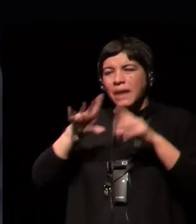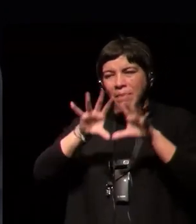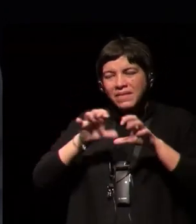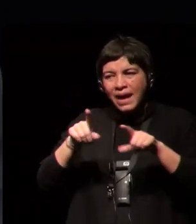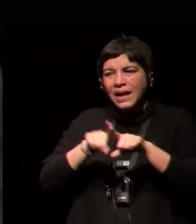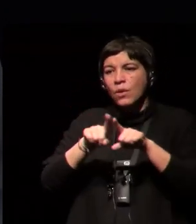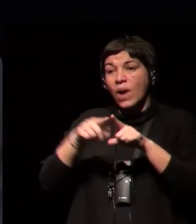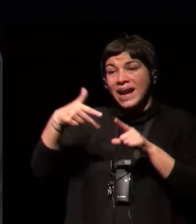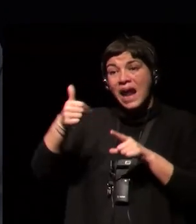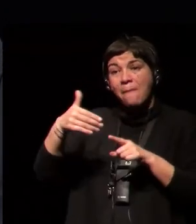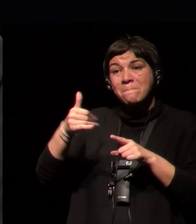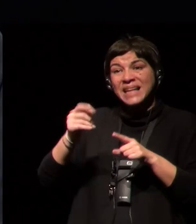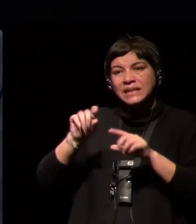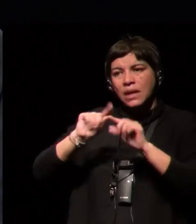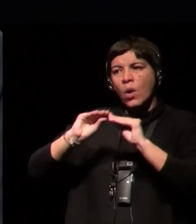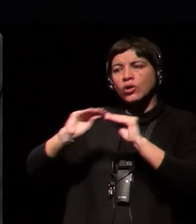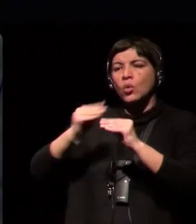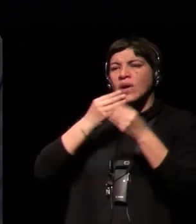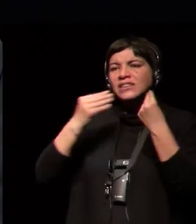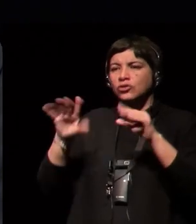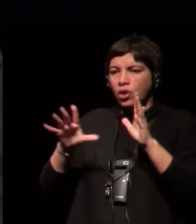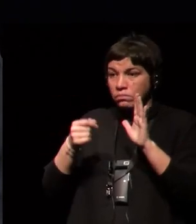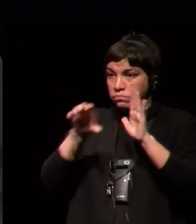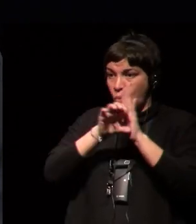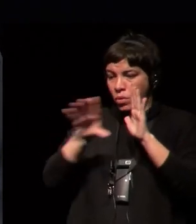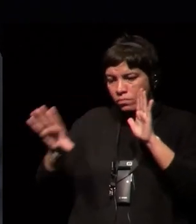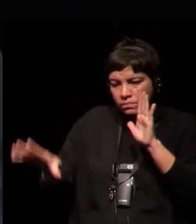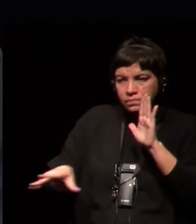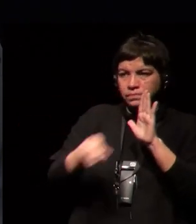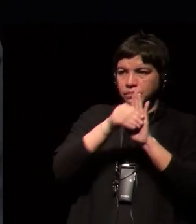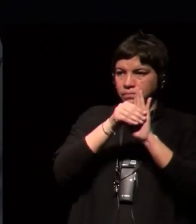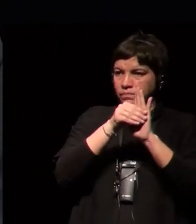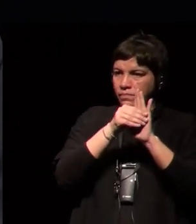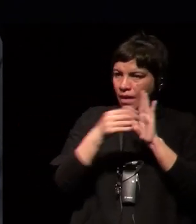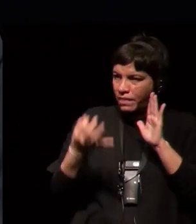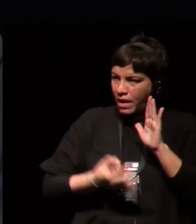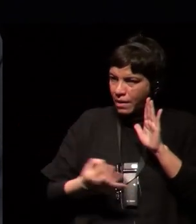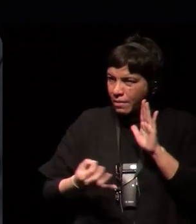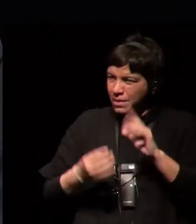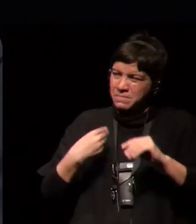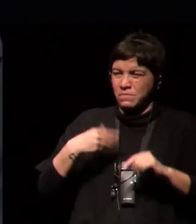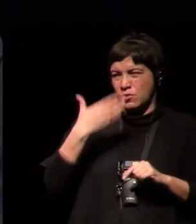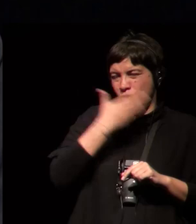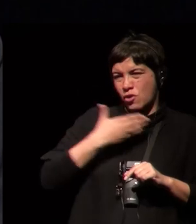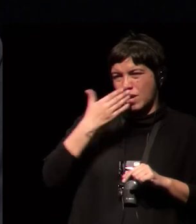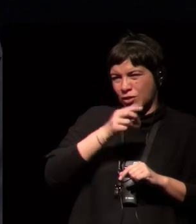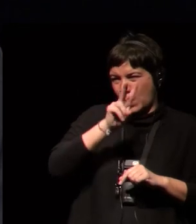el currículum de arte dramático en las escuelas de secundaria del país para que los jóvenes